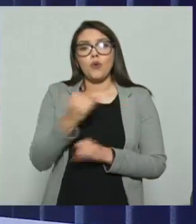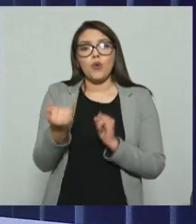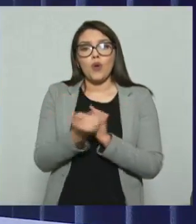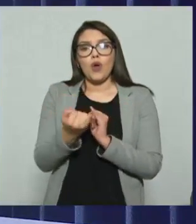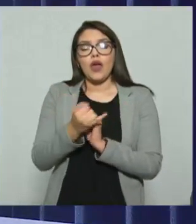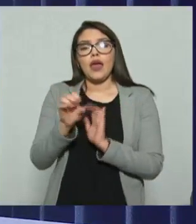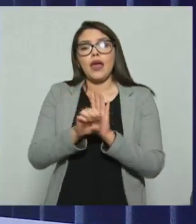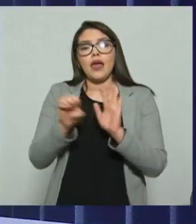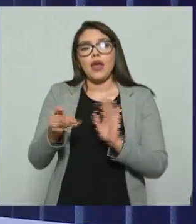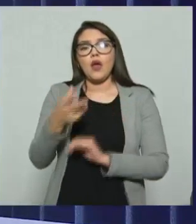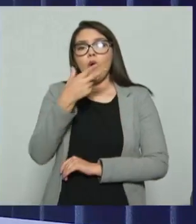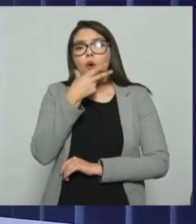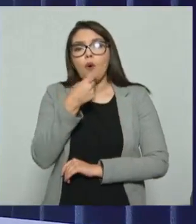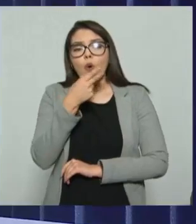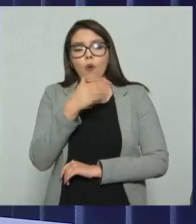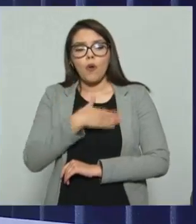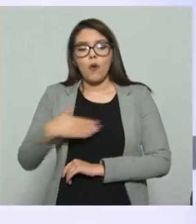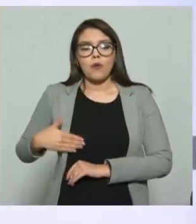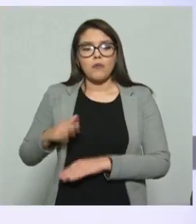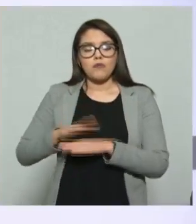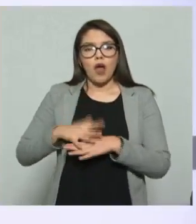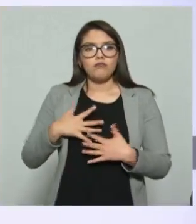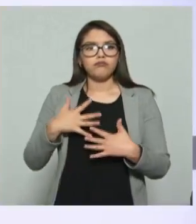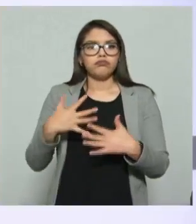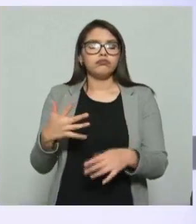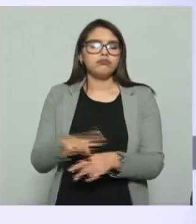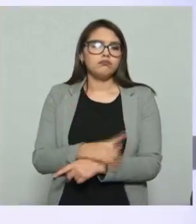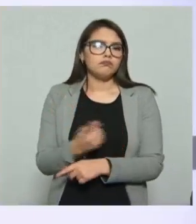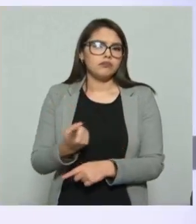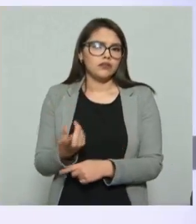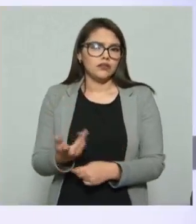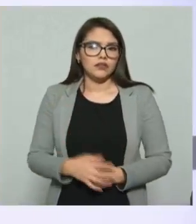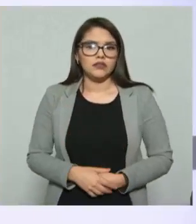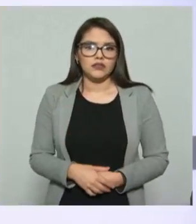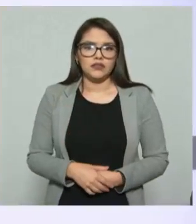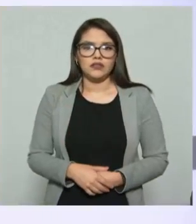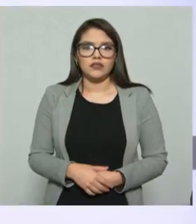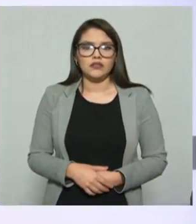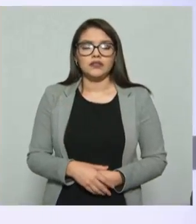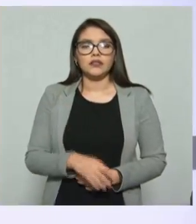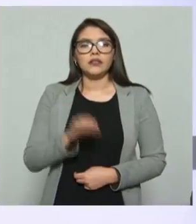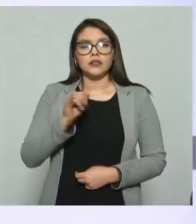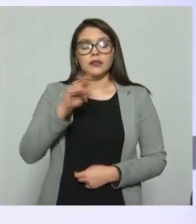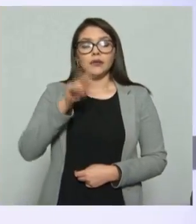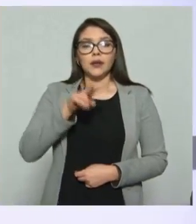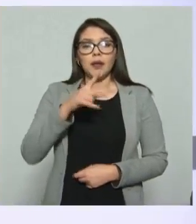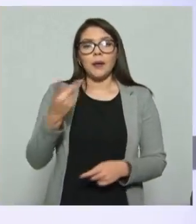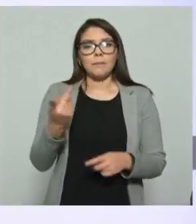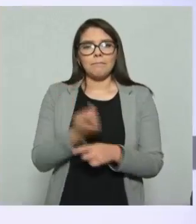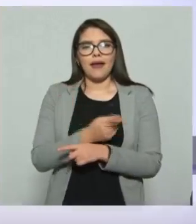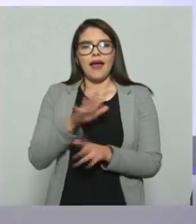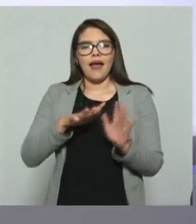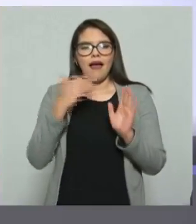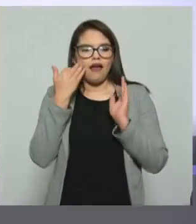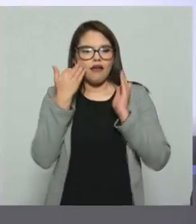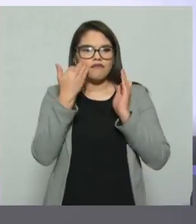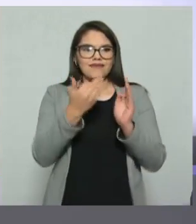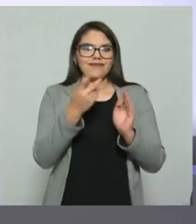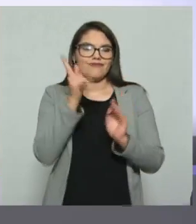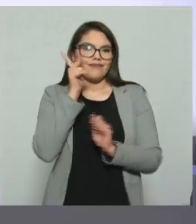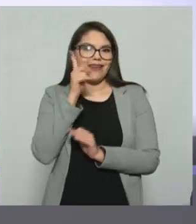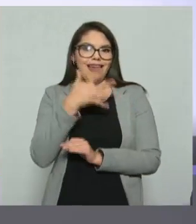este sentido? Nada más para poner un ejemplo. Mira, hay mucha controversia en la evidencia, digamos.